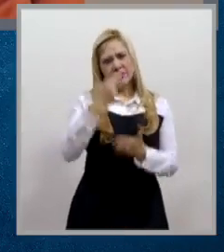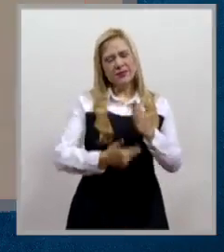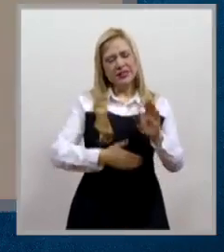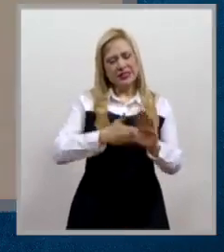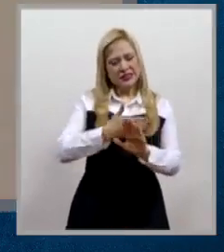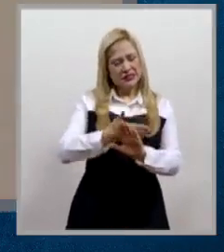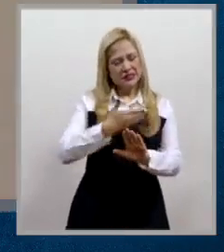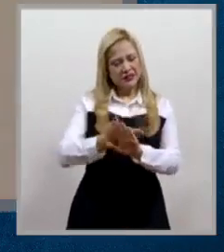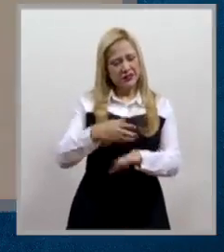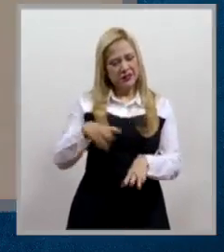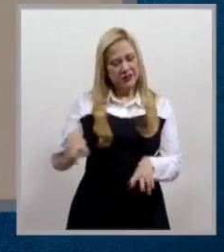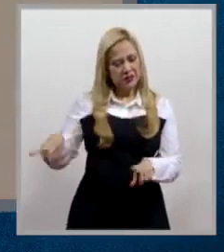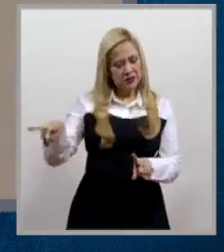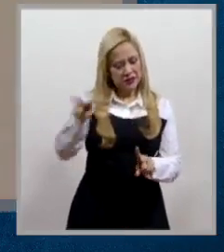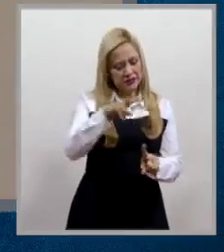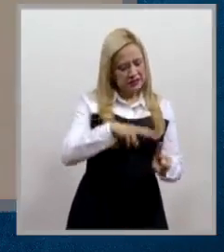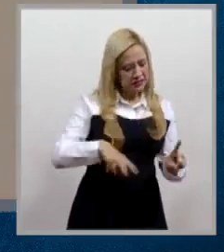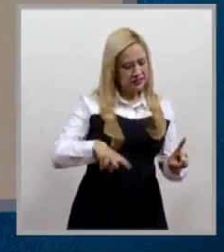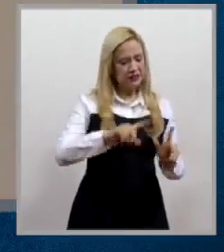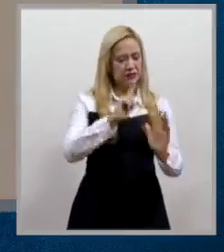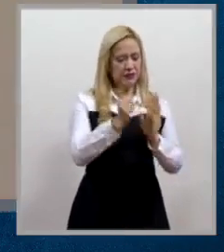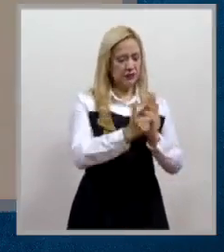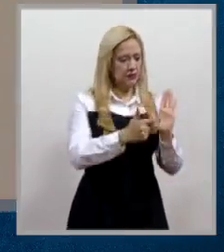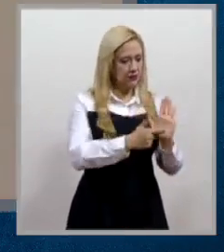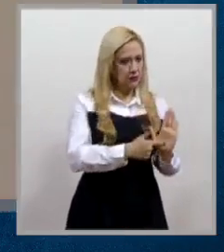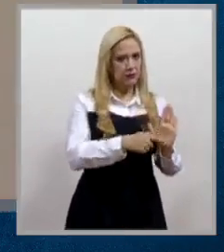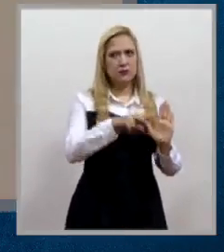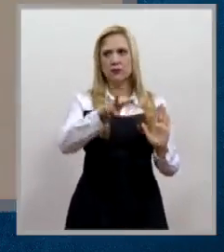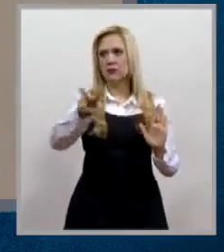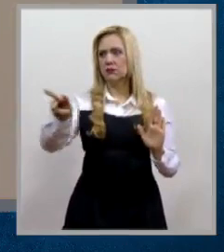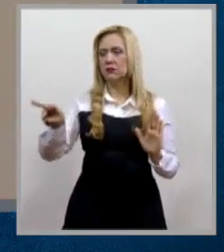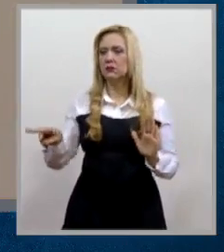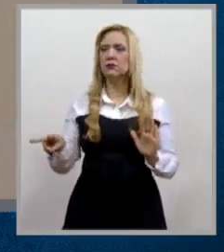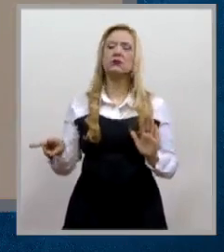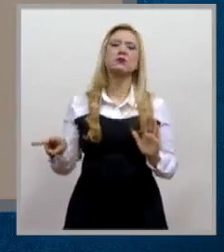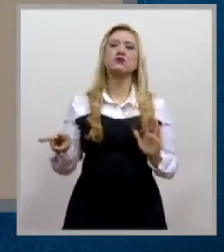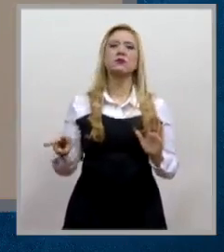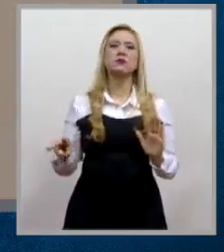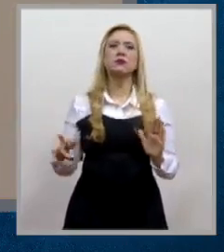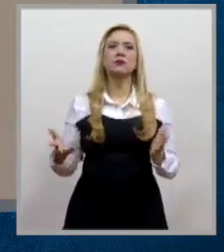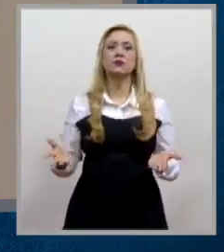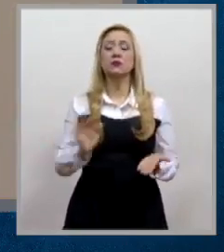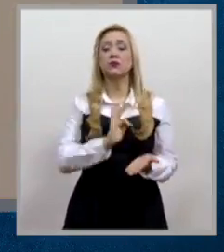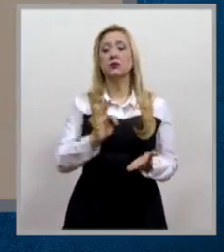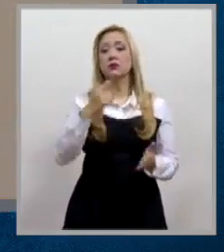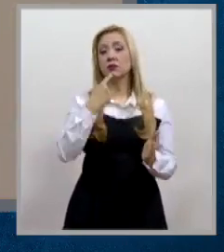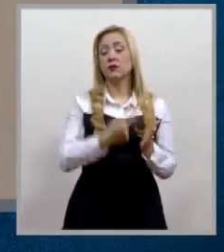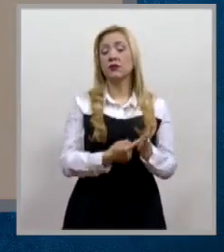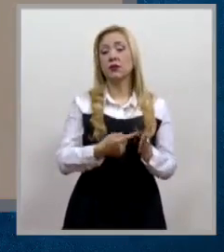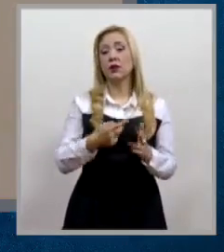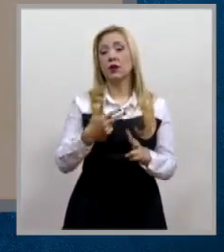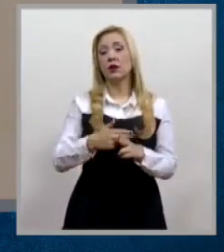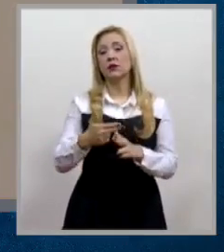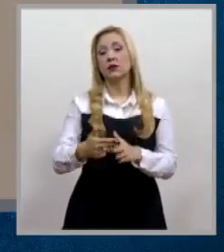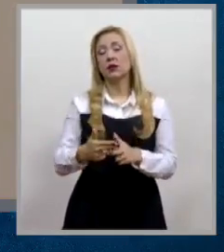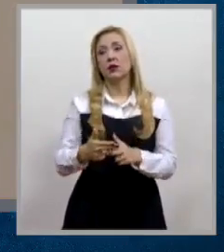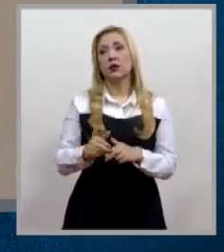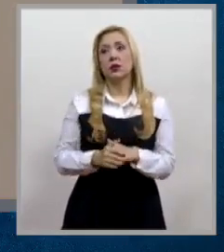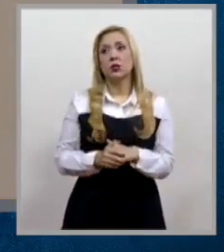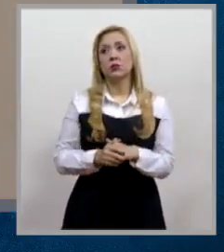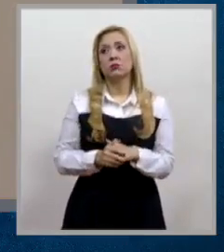violencia que están plasmadas en la ley se enumeran, digamos, incluyen entre las